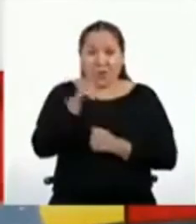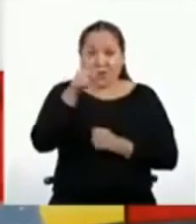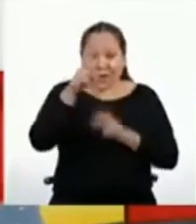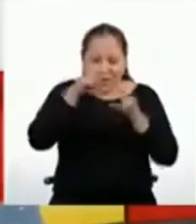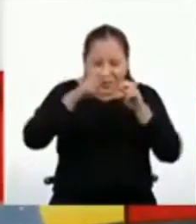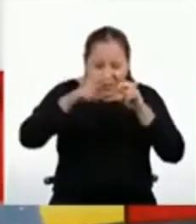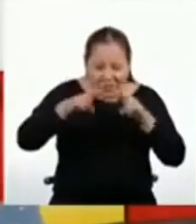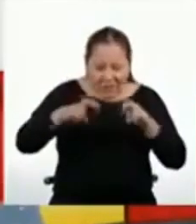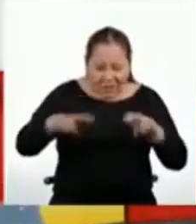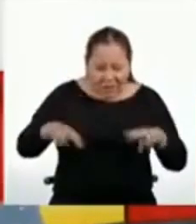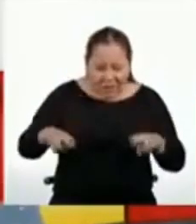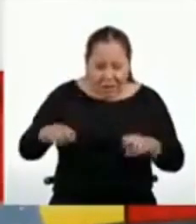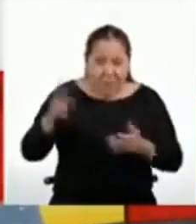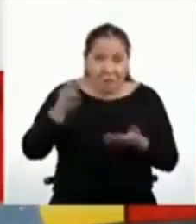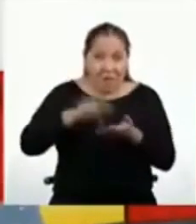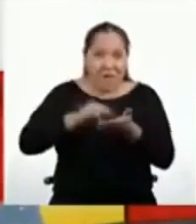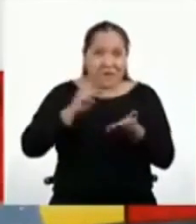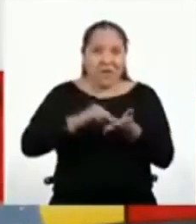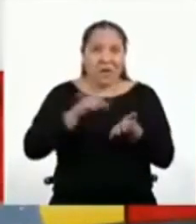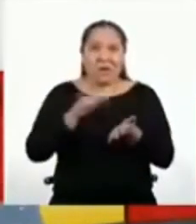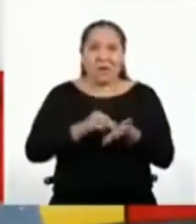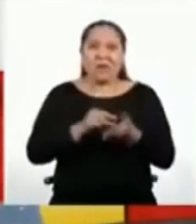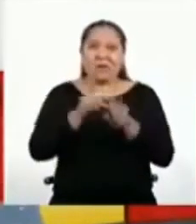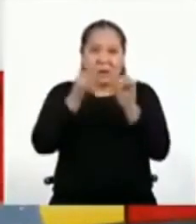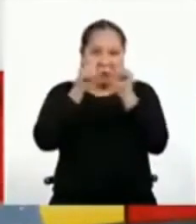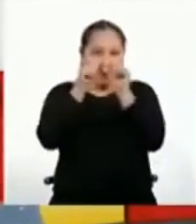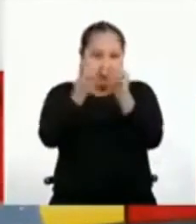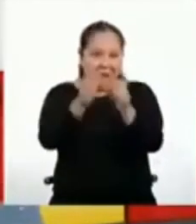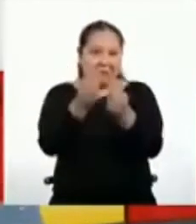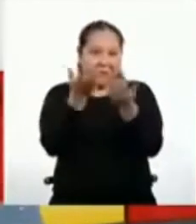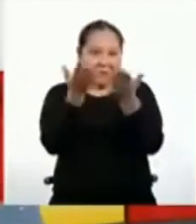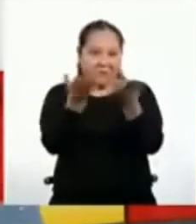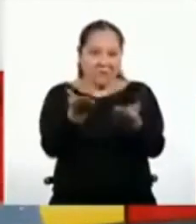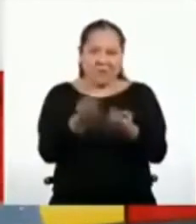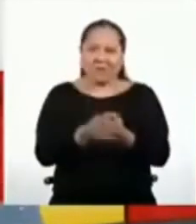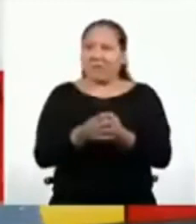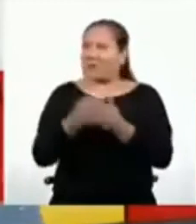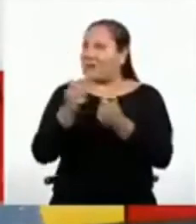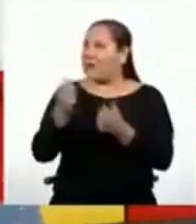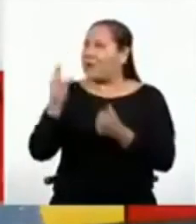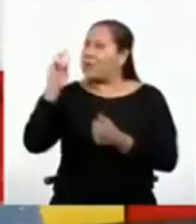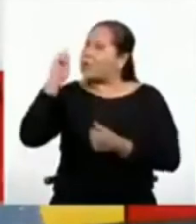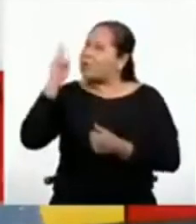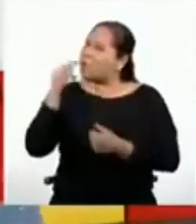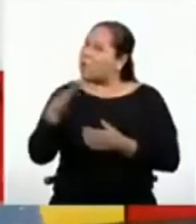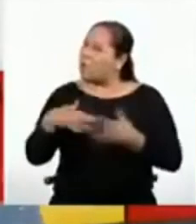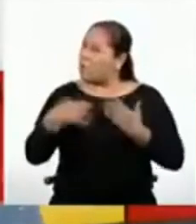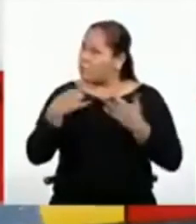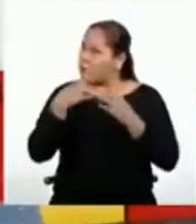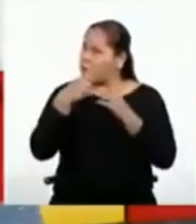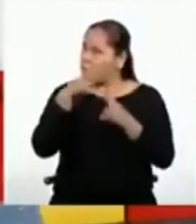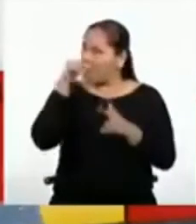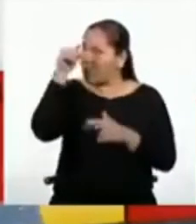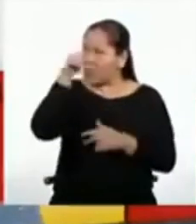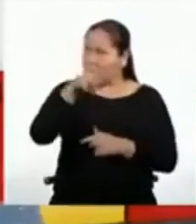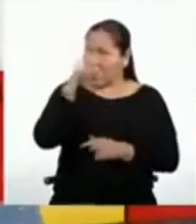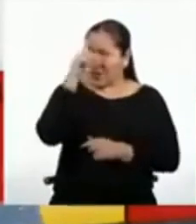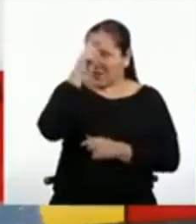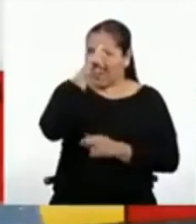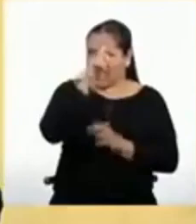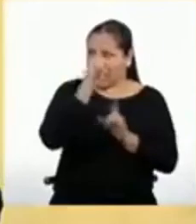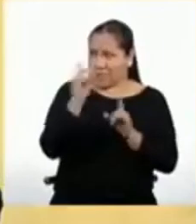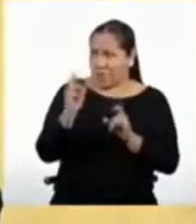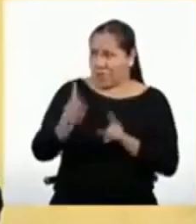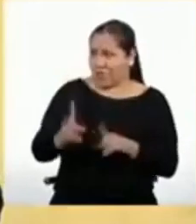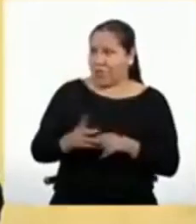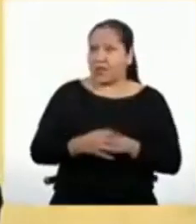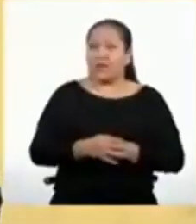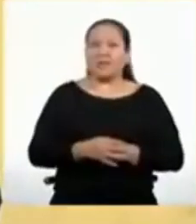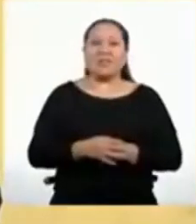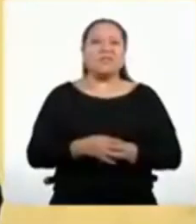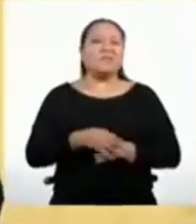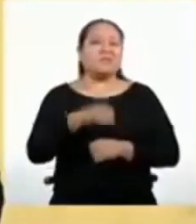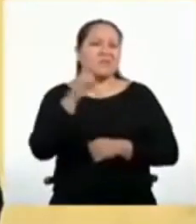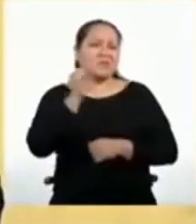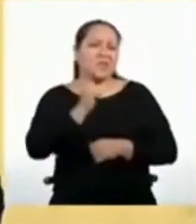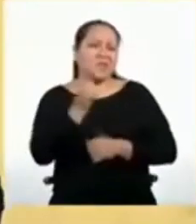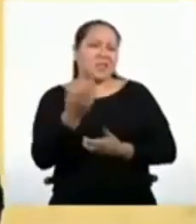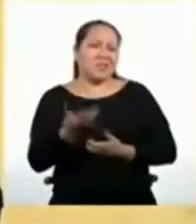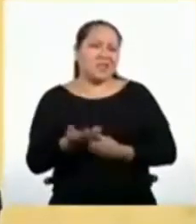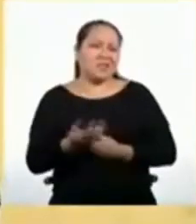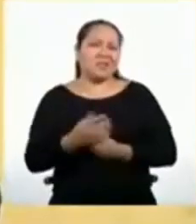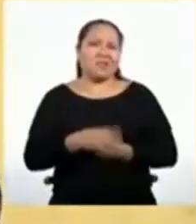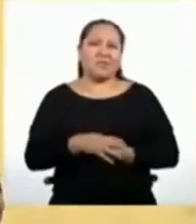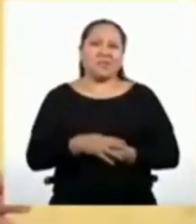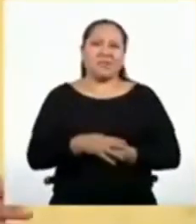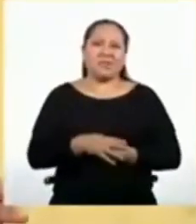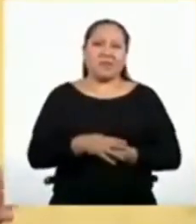que les llame la atención. ¡Sigan así! Muy bien, profesora. ¿Podremos responder esta complicada pregunta? Claro que